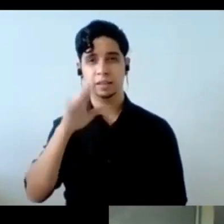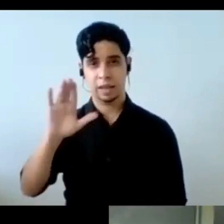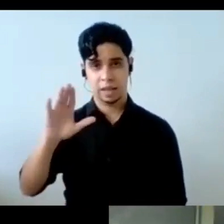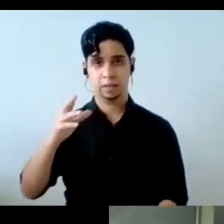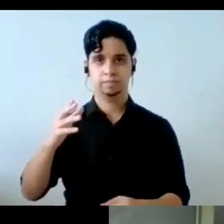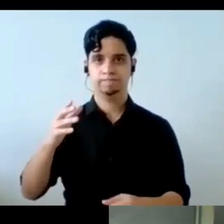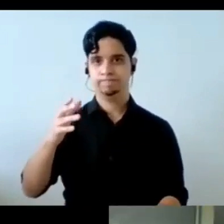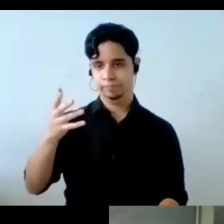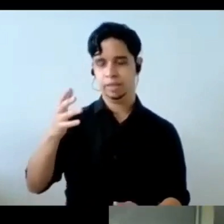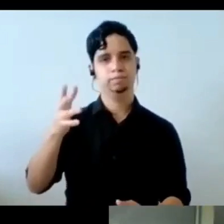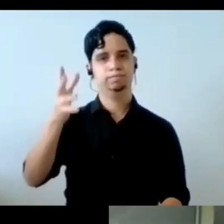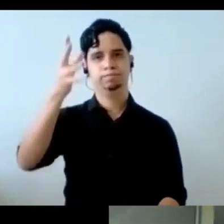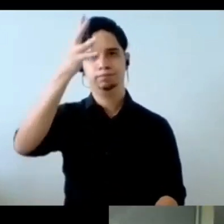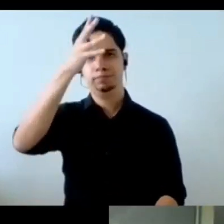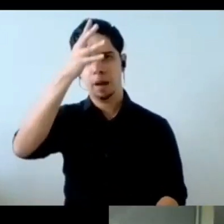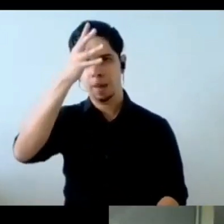de las manos.